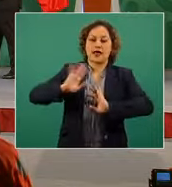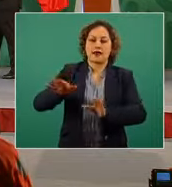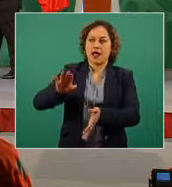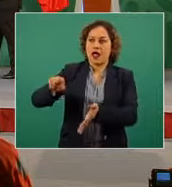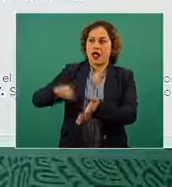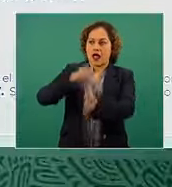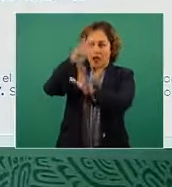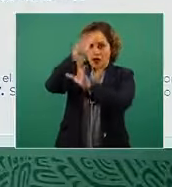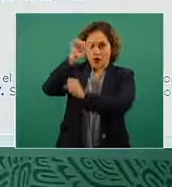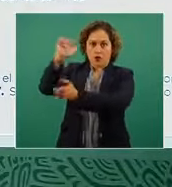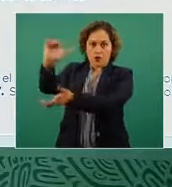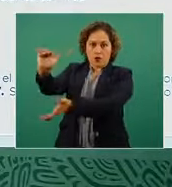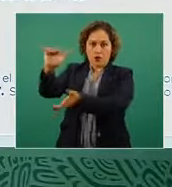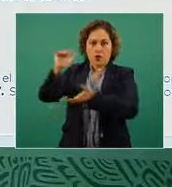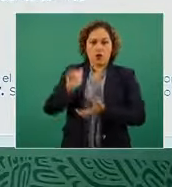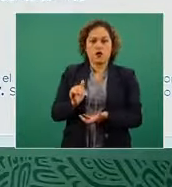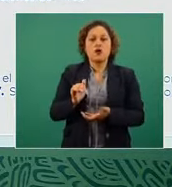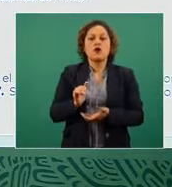entrante,